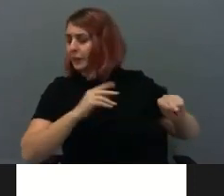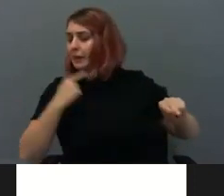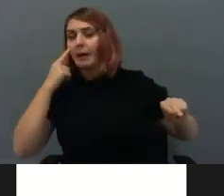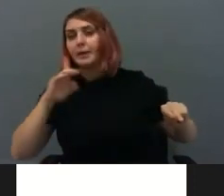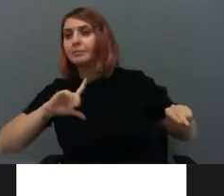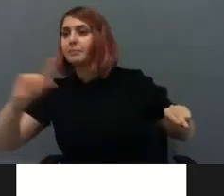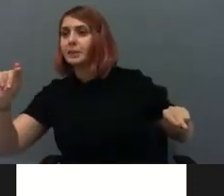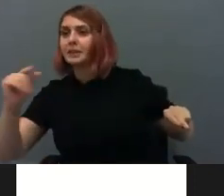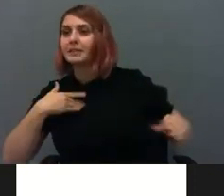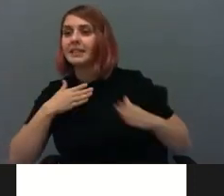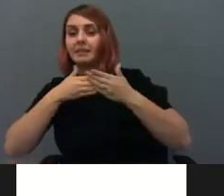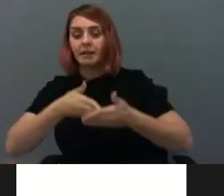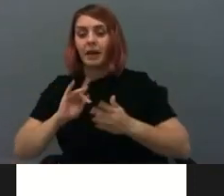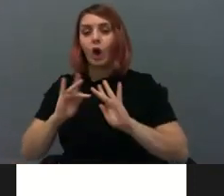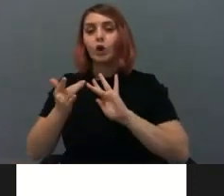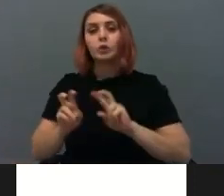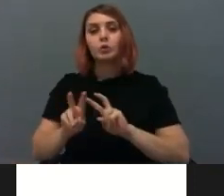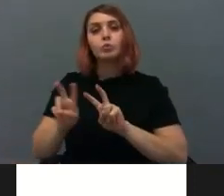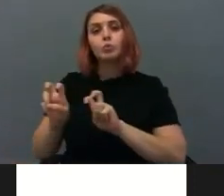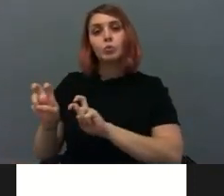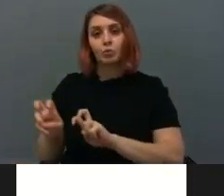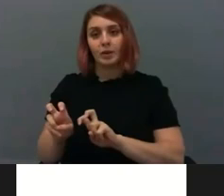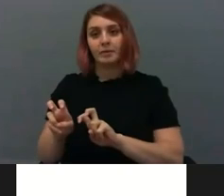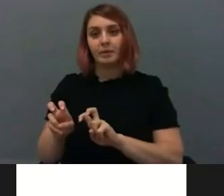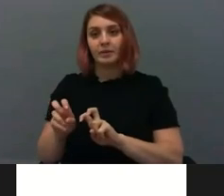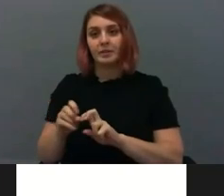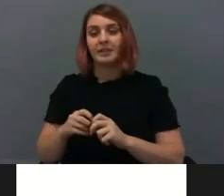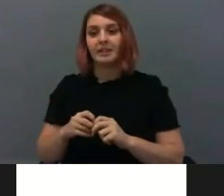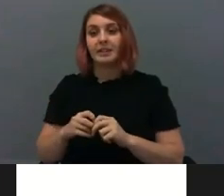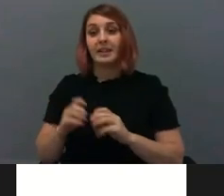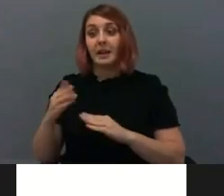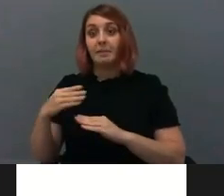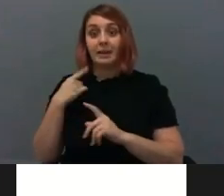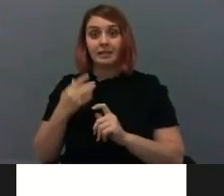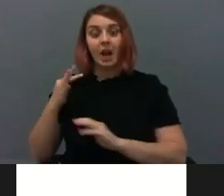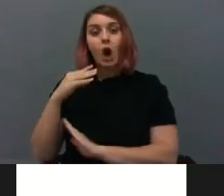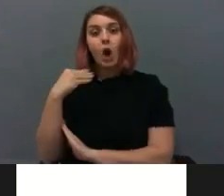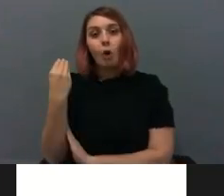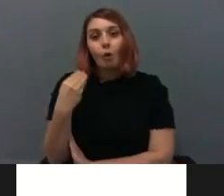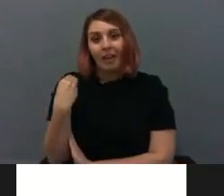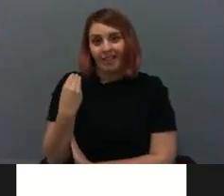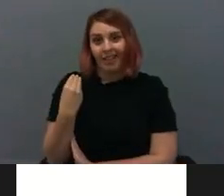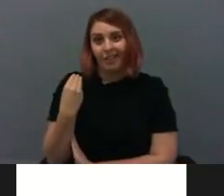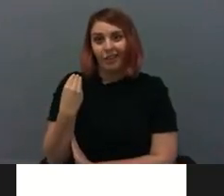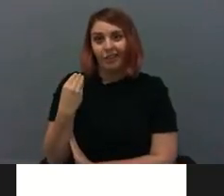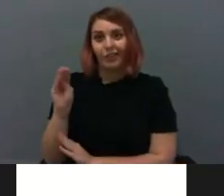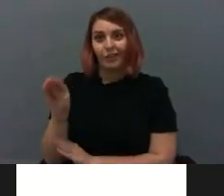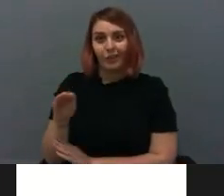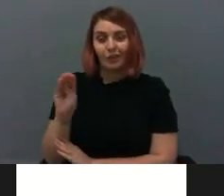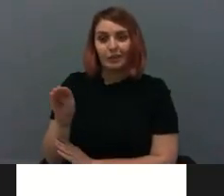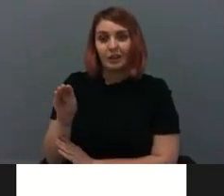experiencia, establecer relaciones. Y que esos cuidados